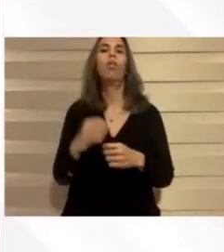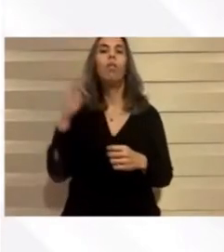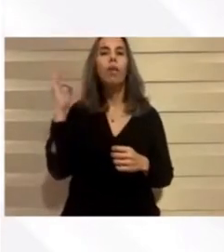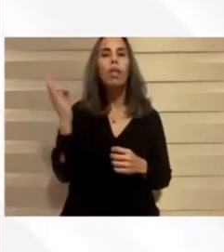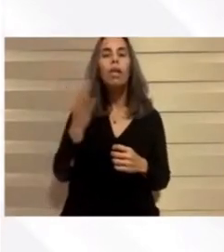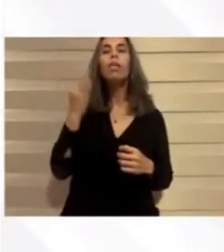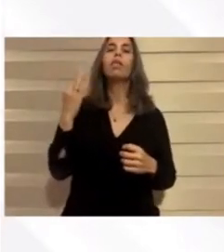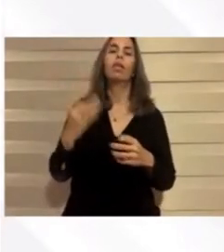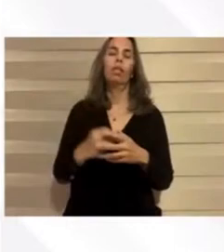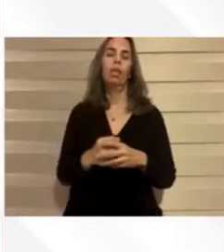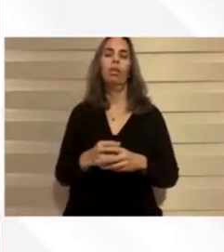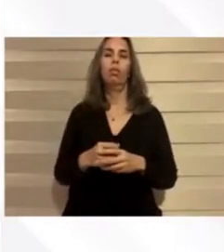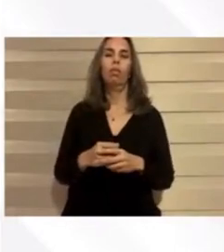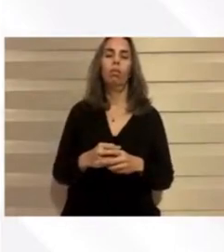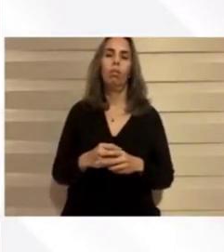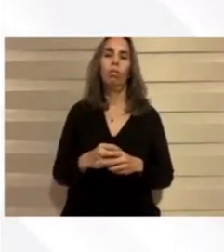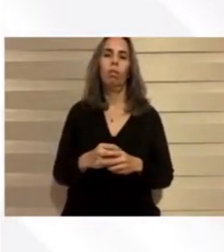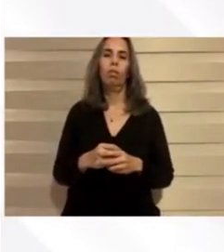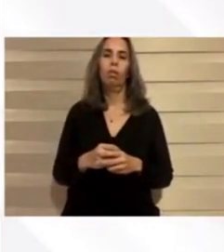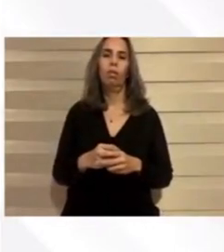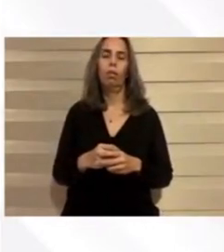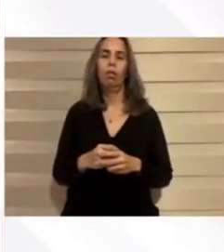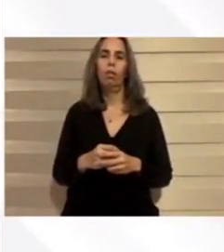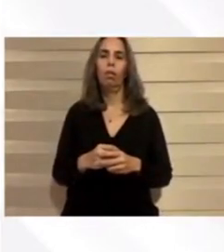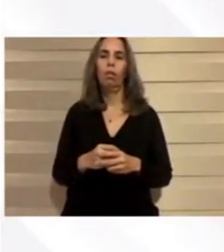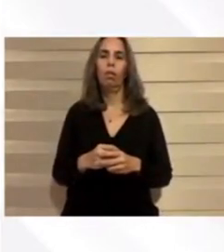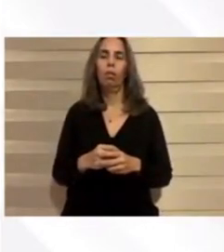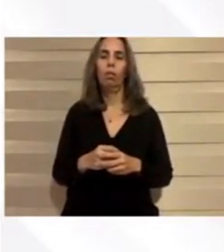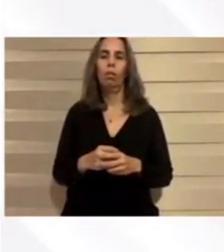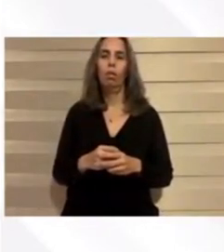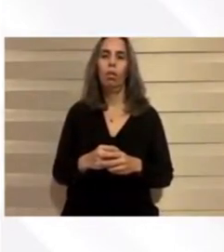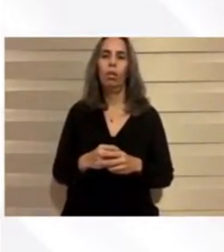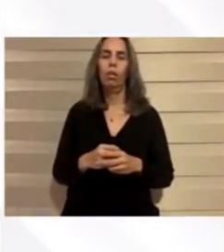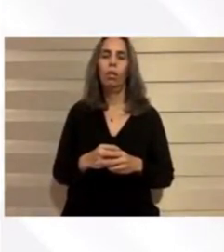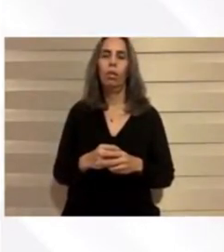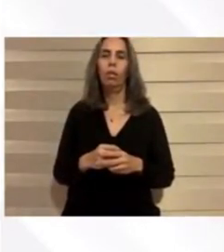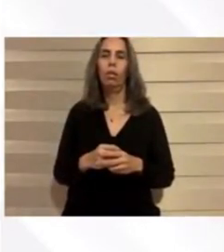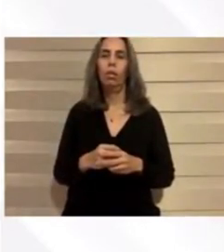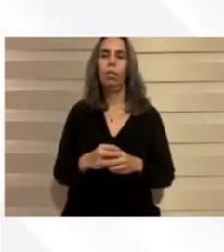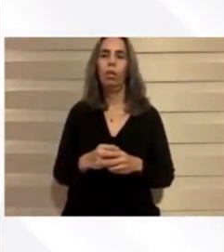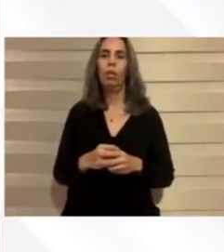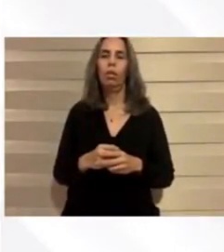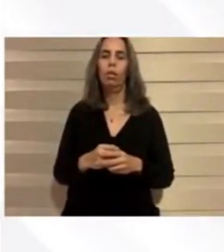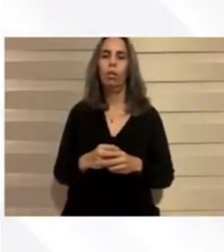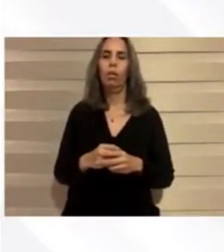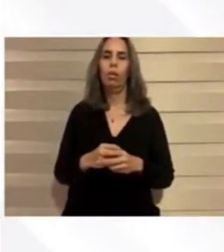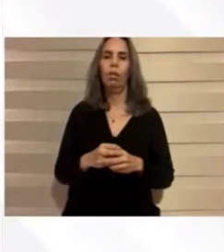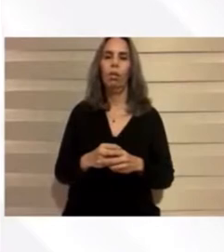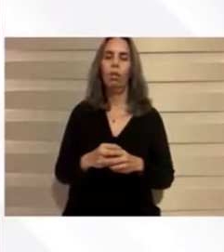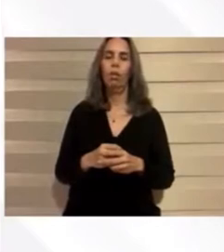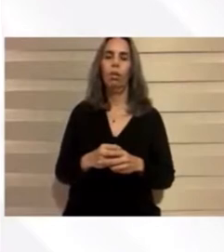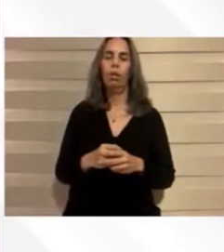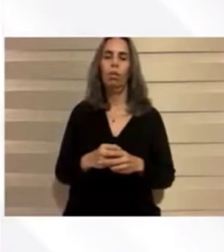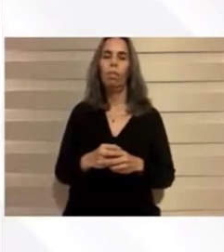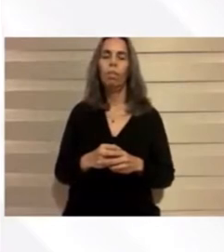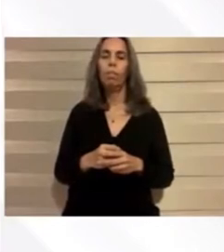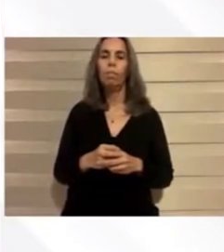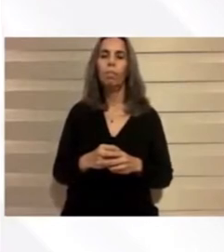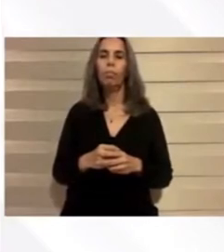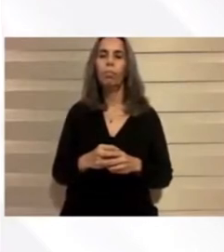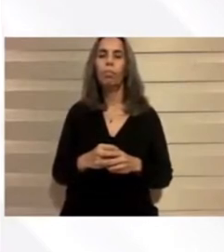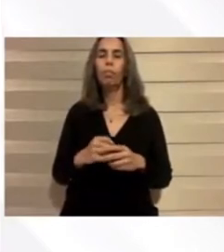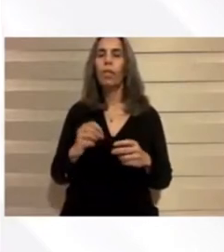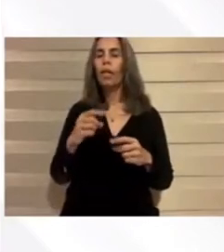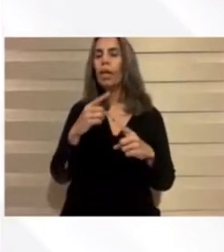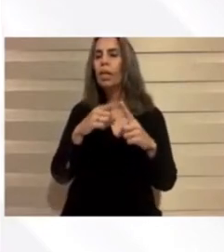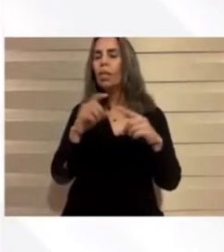nuestra tercera sesión se dedica hoy al arte, cultura y educación. Las sesiones se organizaron como un diálogo entre alumnas y